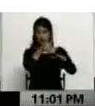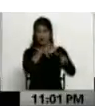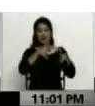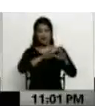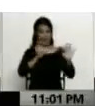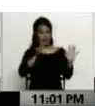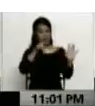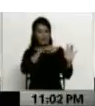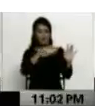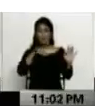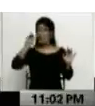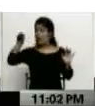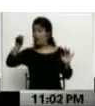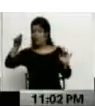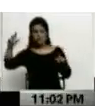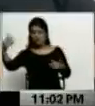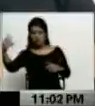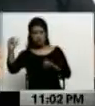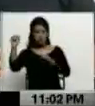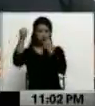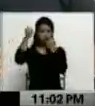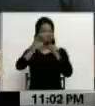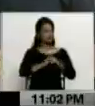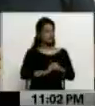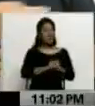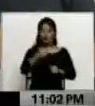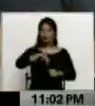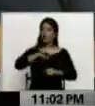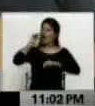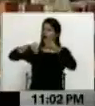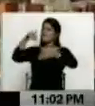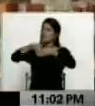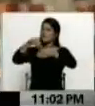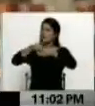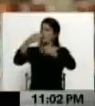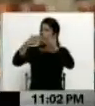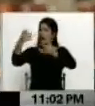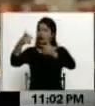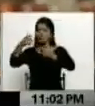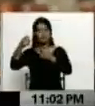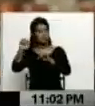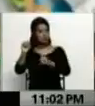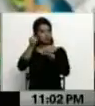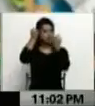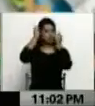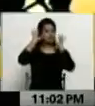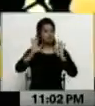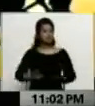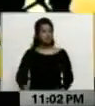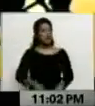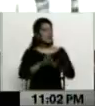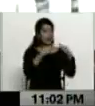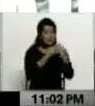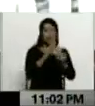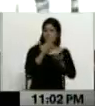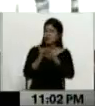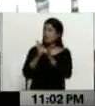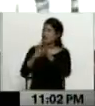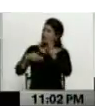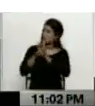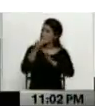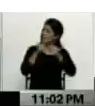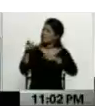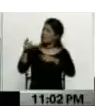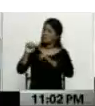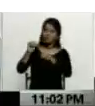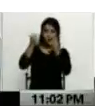familia que reclama el derecho a alimentar a sus hijos también exige el derecho a votar porque merecemos un país con comida trabajo